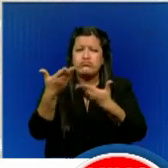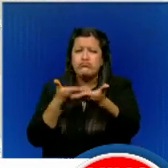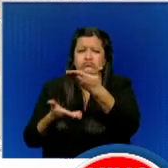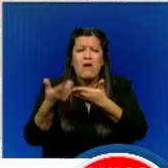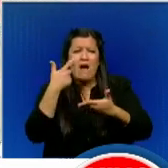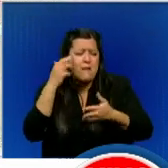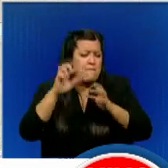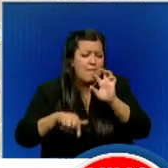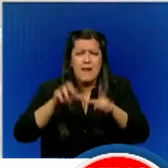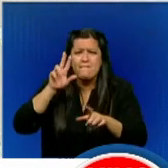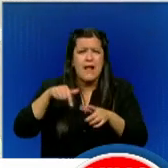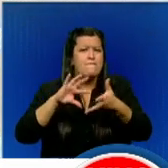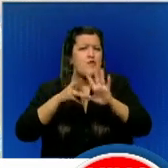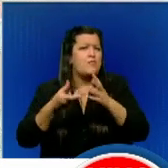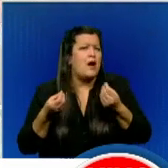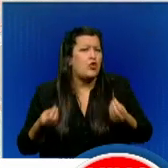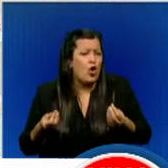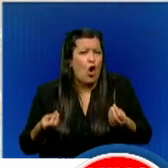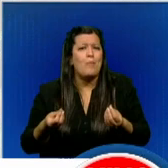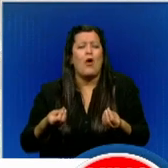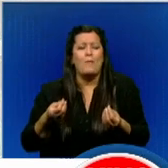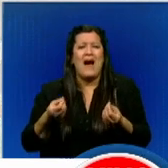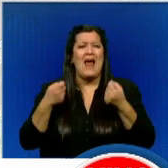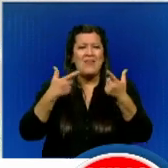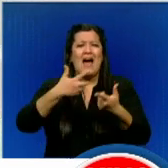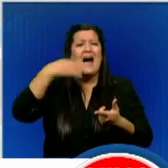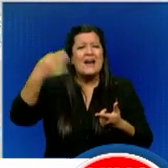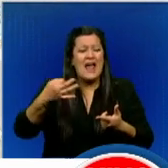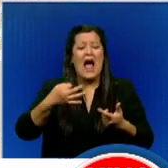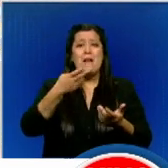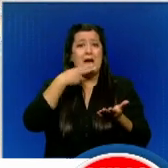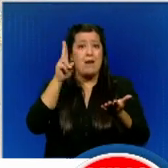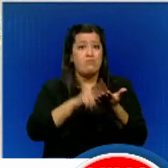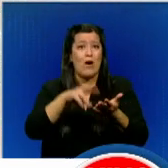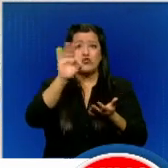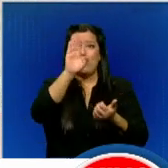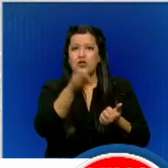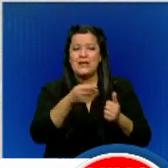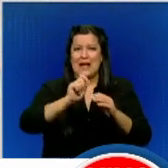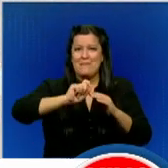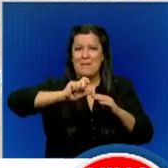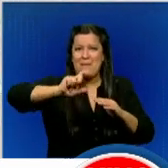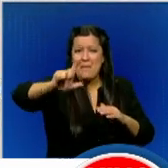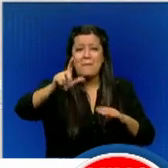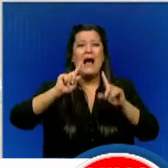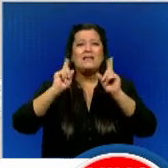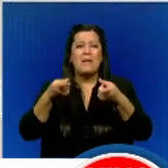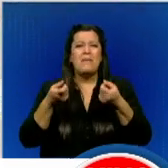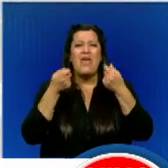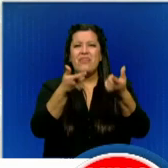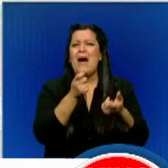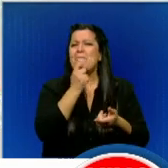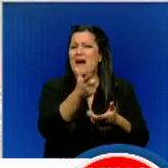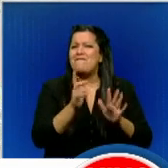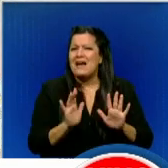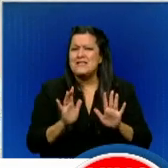pensar de qué manera realmente este impuesto progresivo qué manera facilitamos el